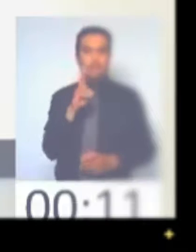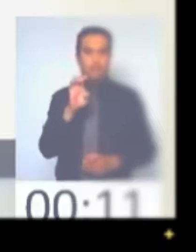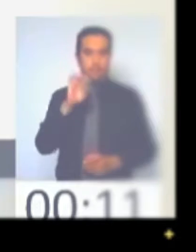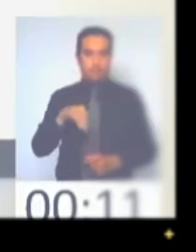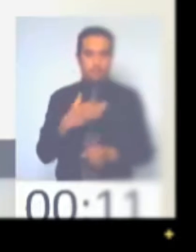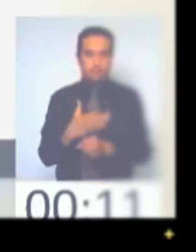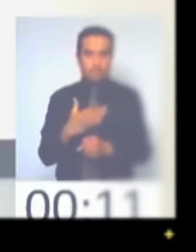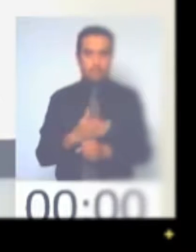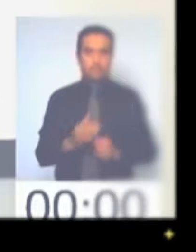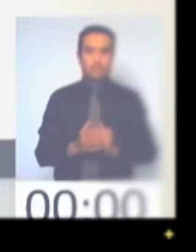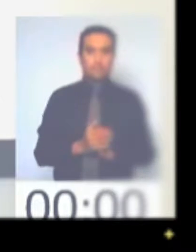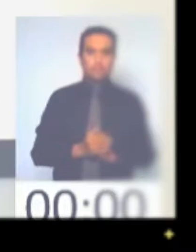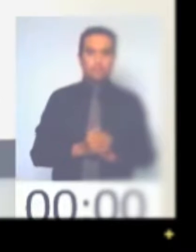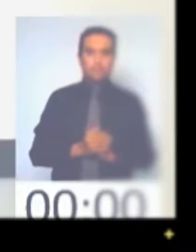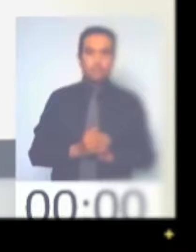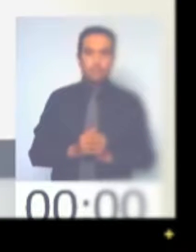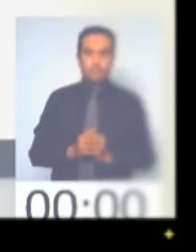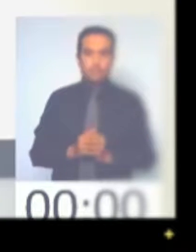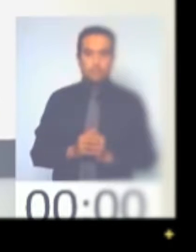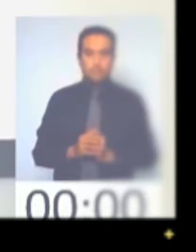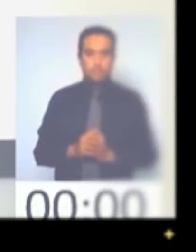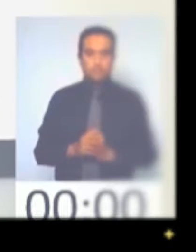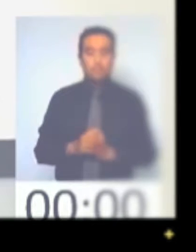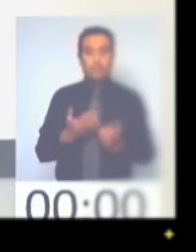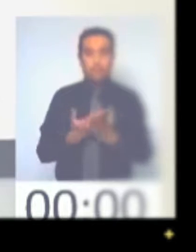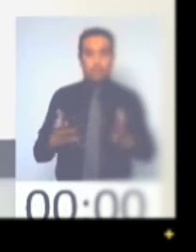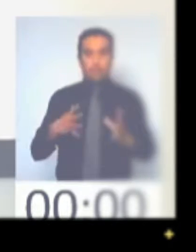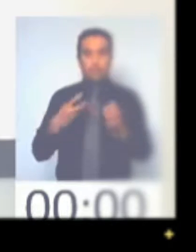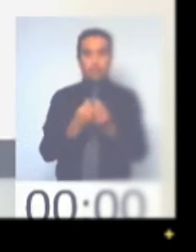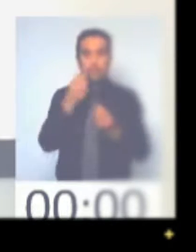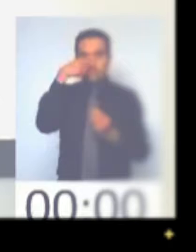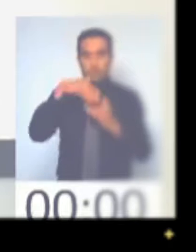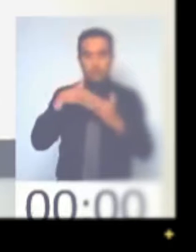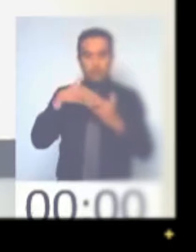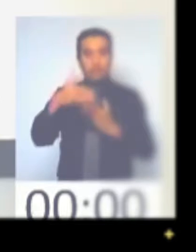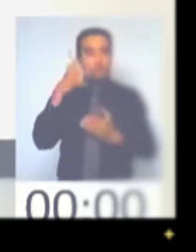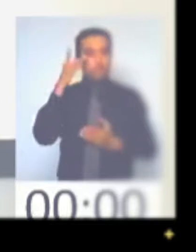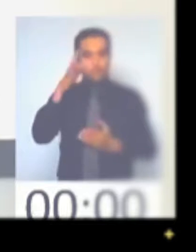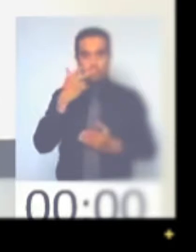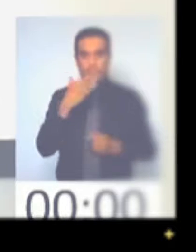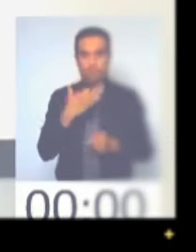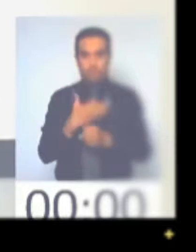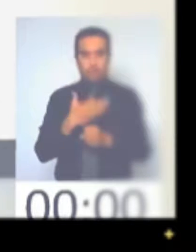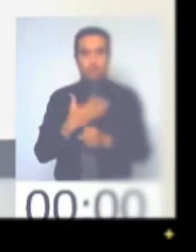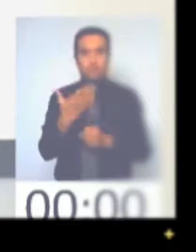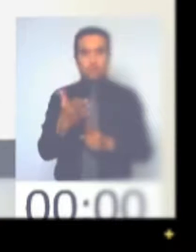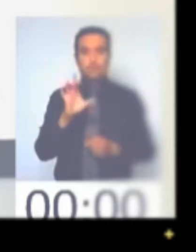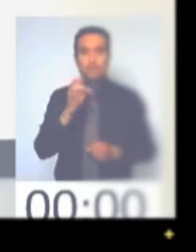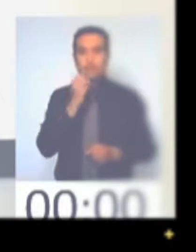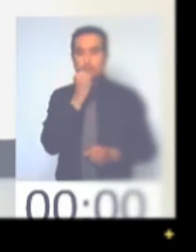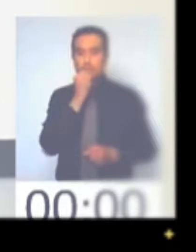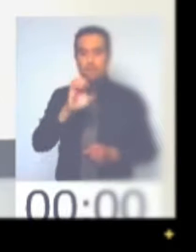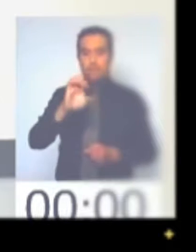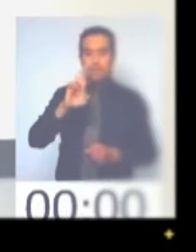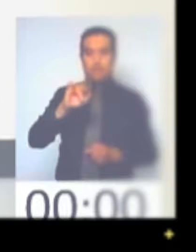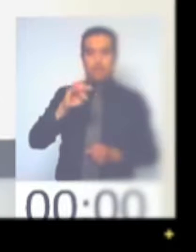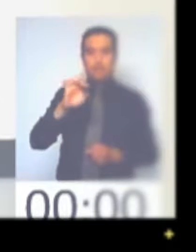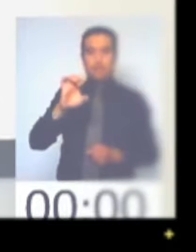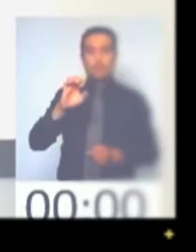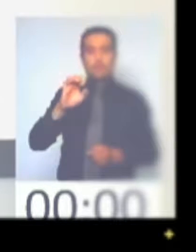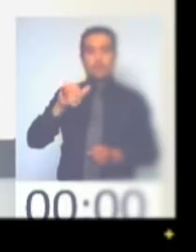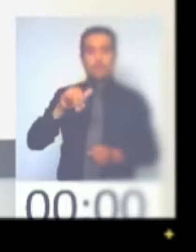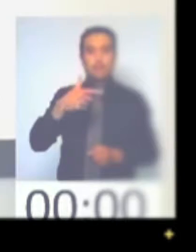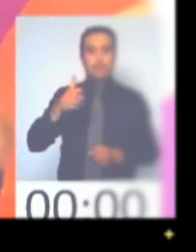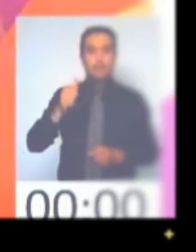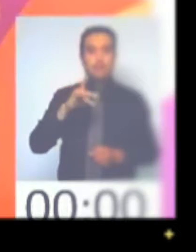turno ahora del candidato de la coalición Juntos Haremos Historia, Eric Javier Huerta Sánchez.